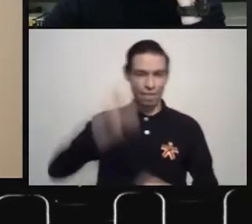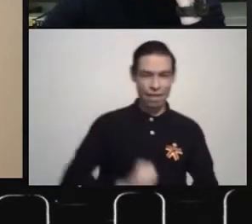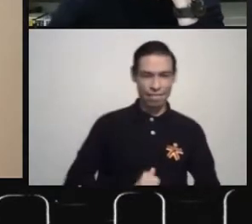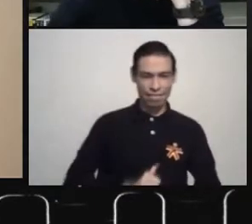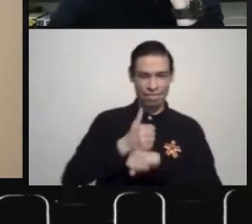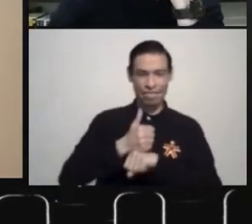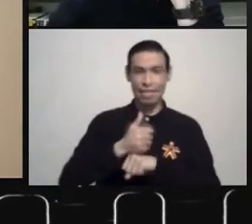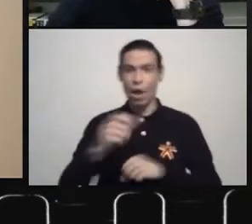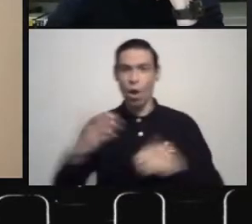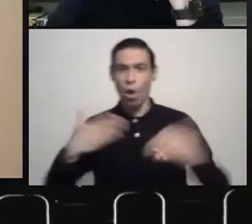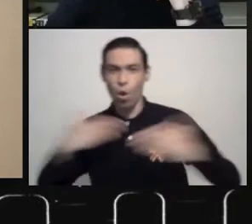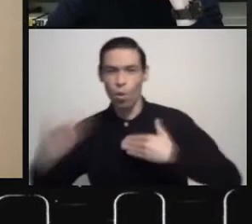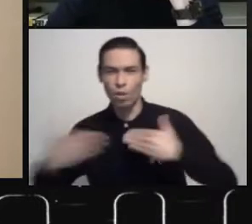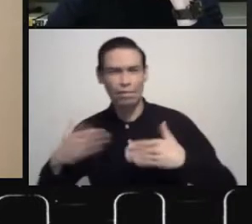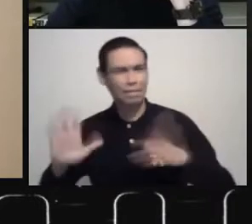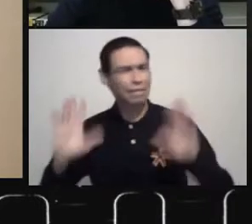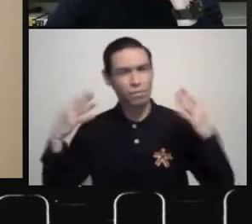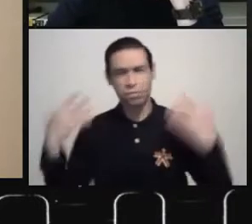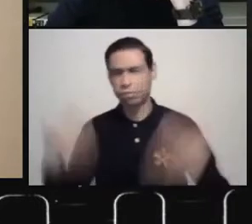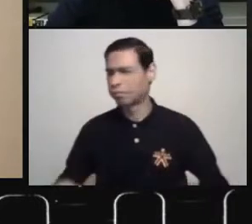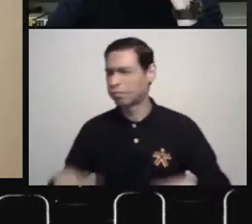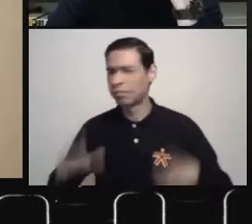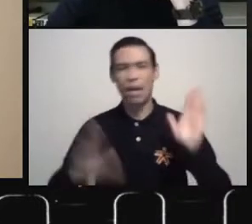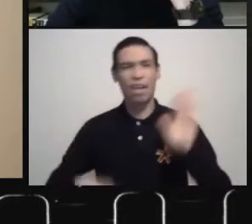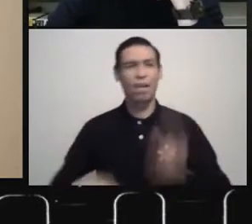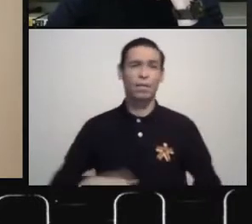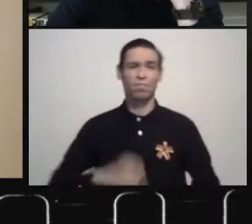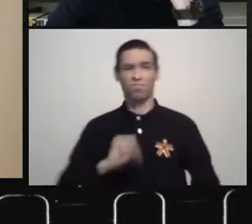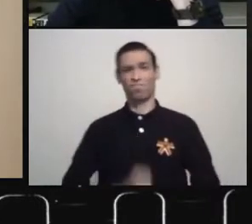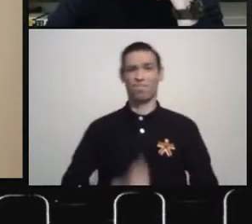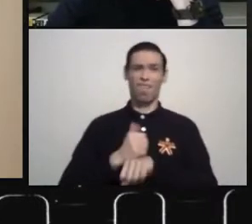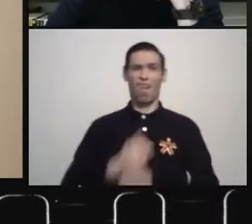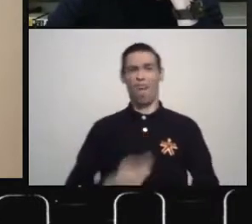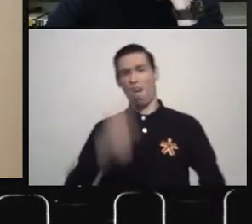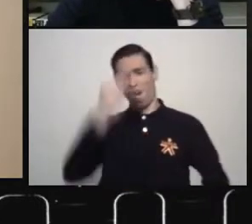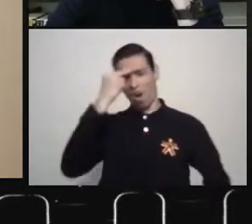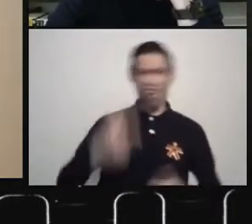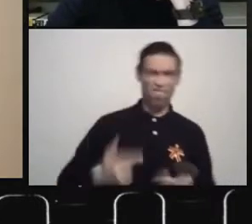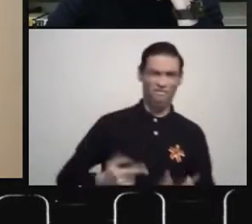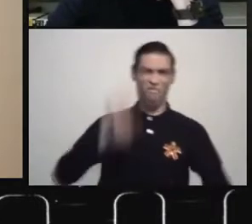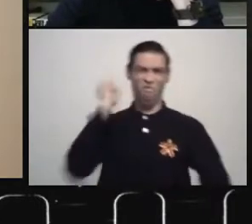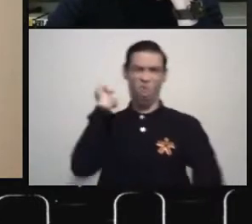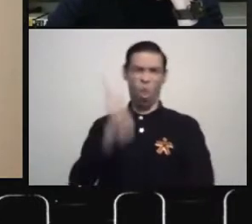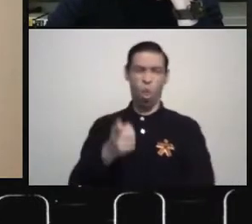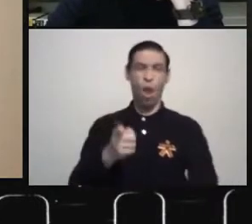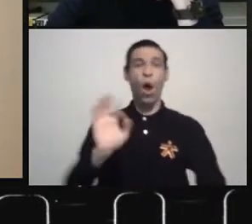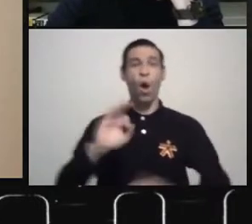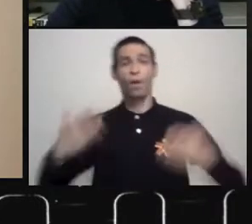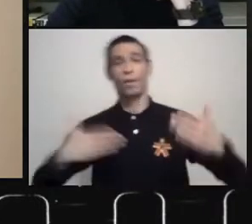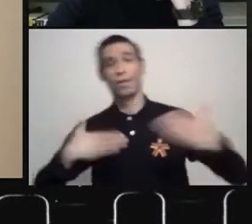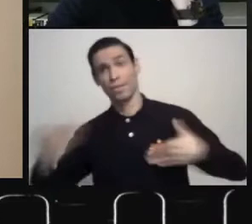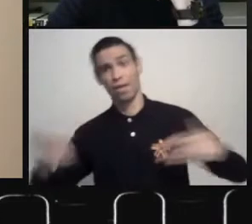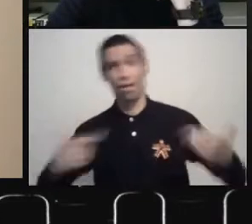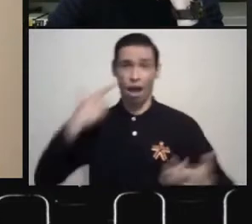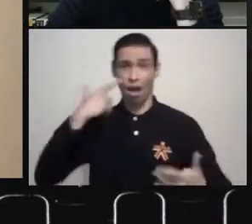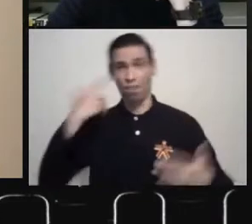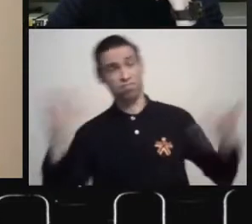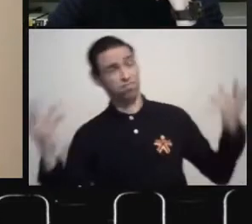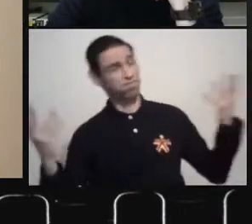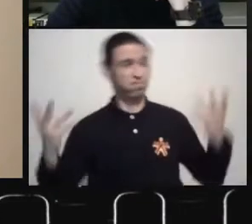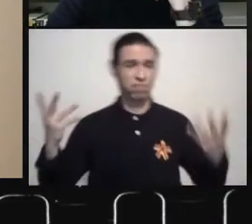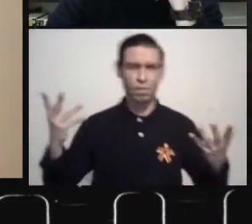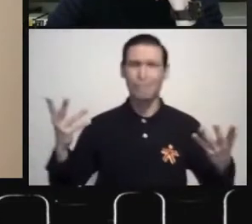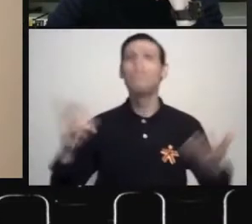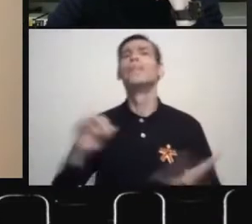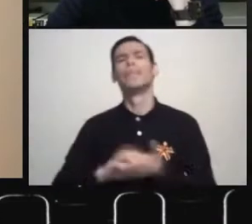veces una mala imagen del oficio, ¿no? Porque el director es muy gruñón o muy tirano, porque el actor se cree muy divo, entonces termina generando esas fricciones y